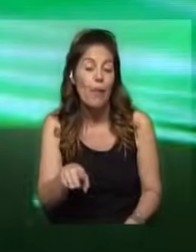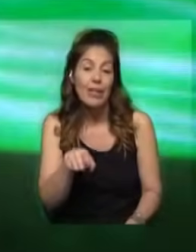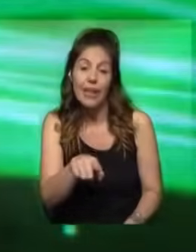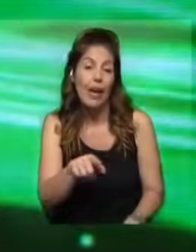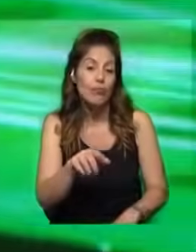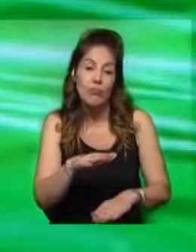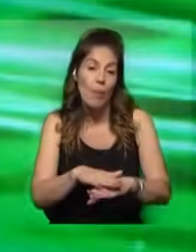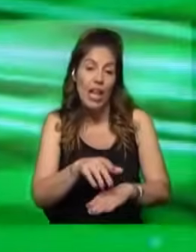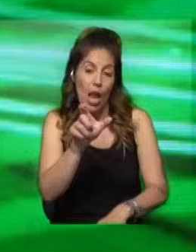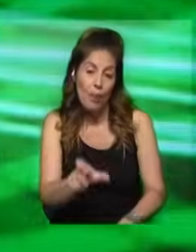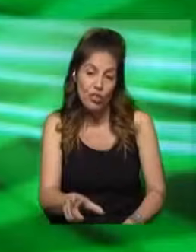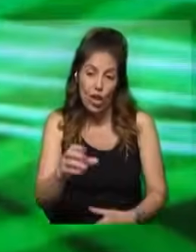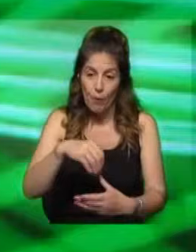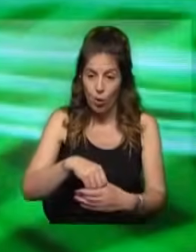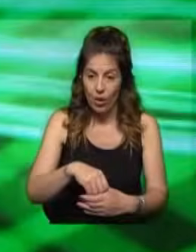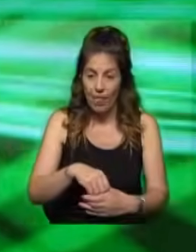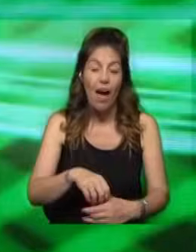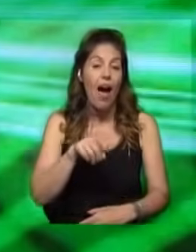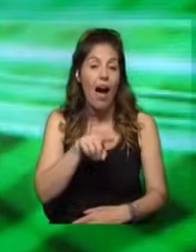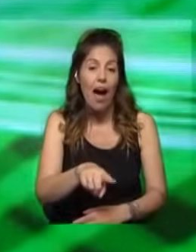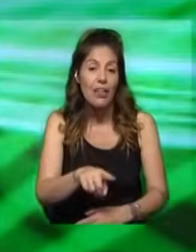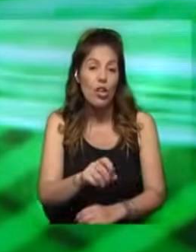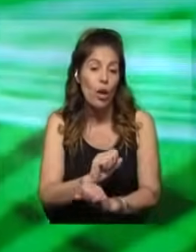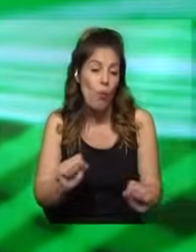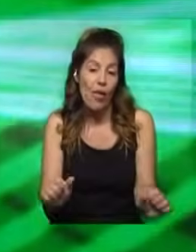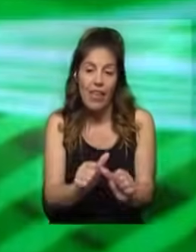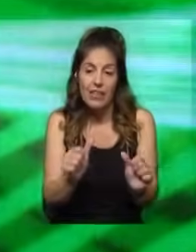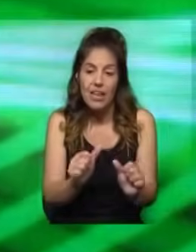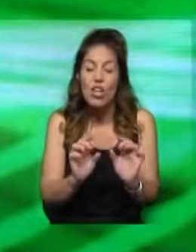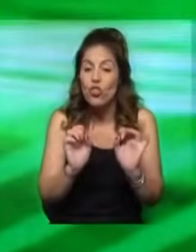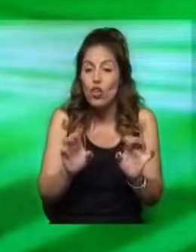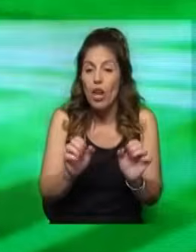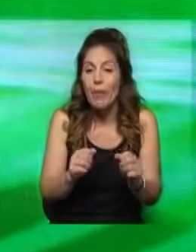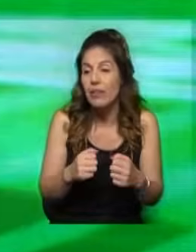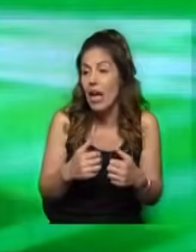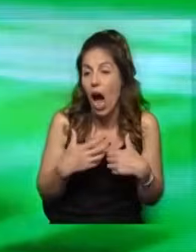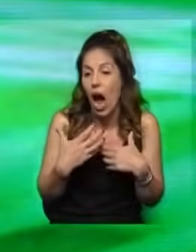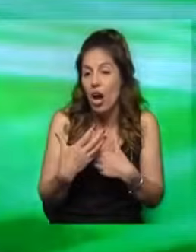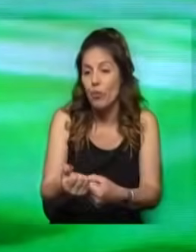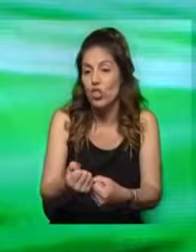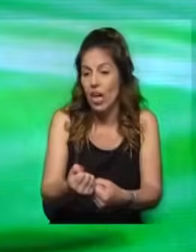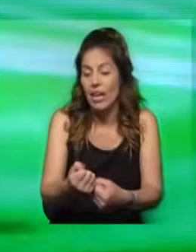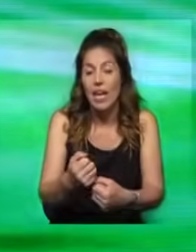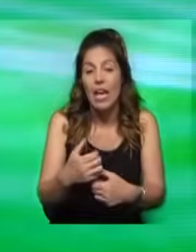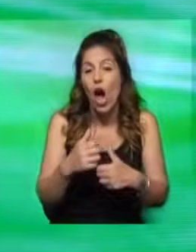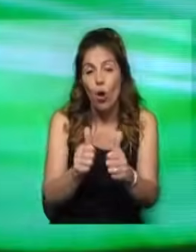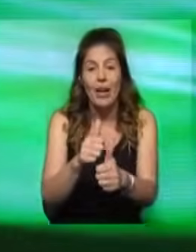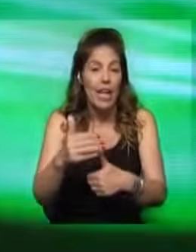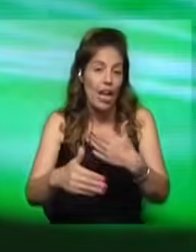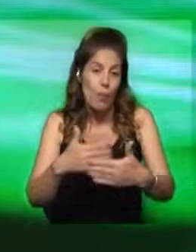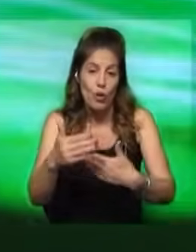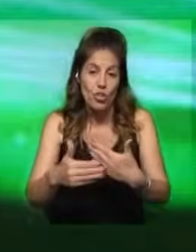a las personas involucradas y y bueno allí lo que una puede hacer simplemente es estar a disposición para acompañar el proceso pero es un